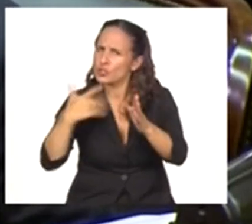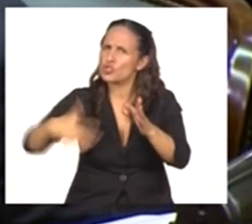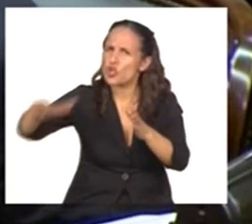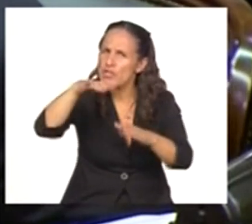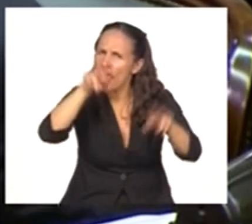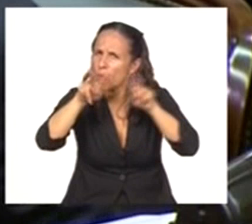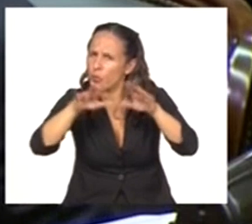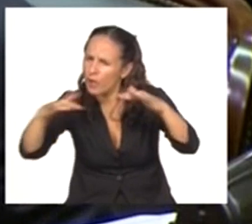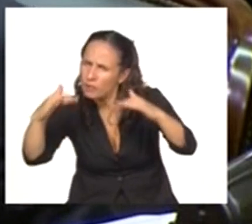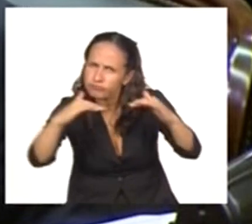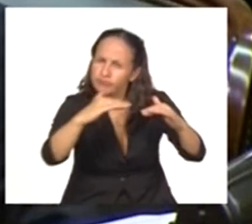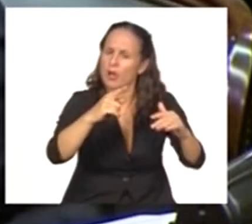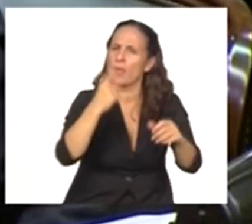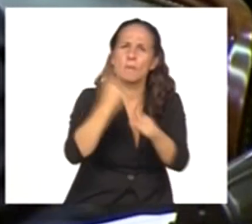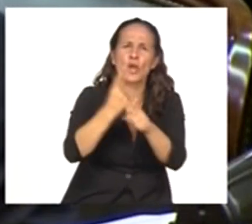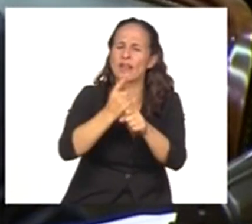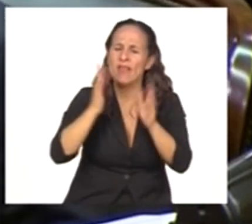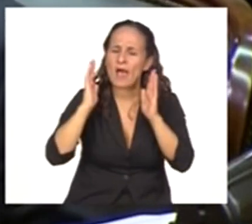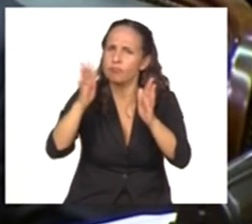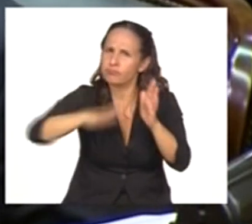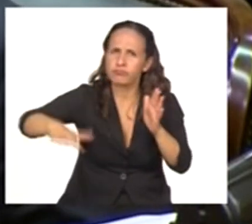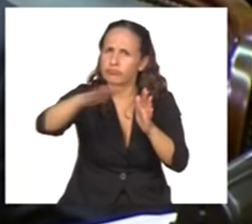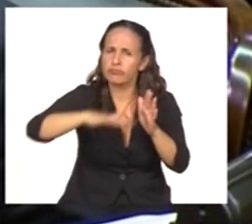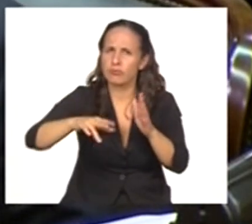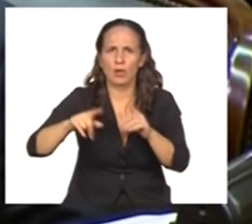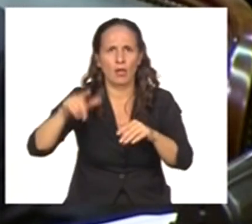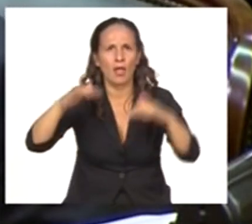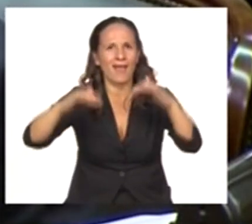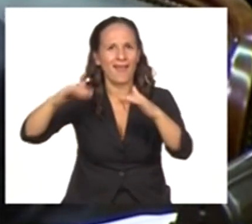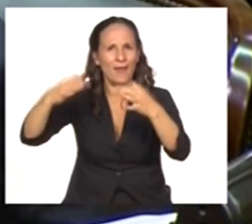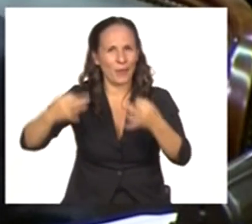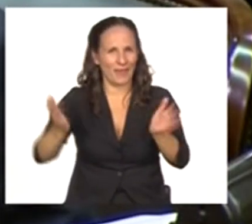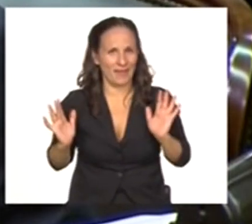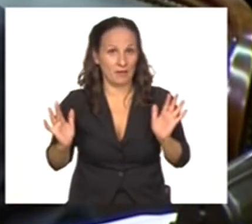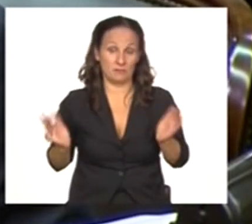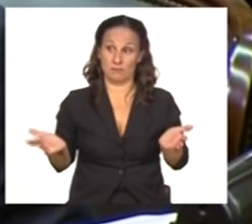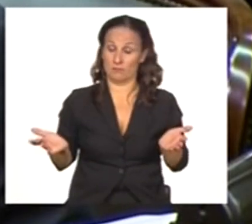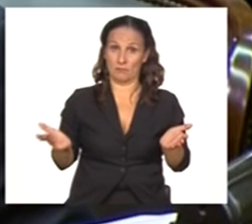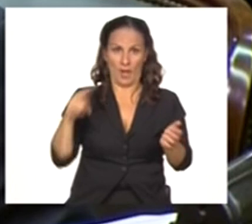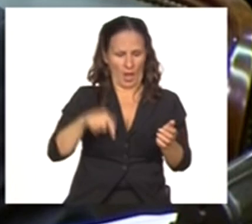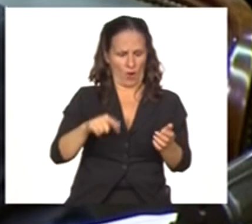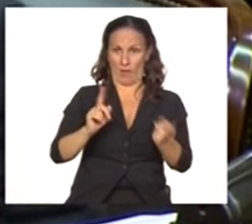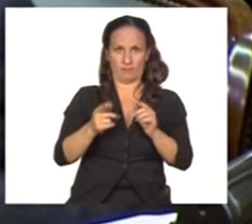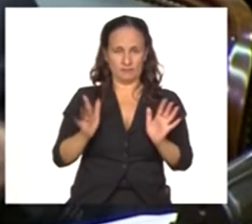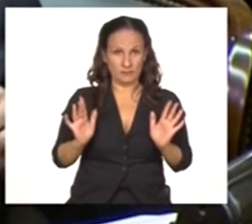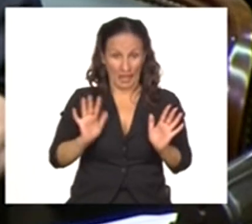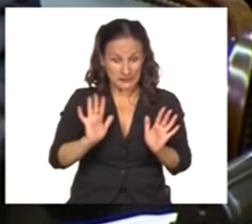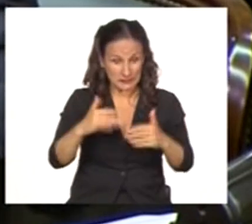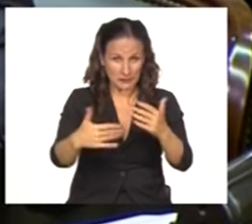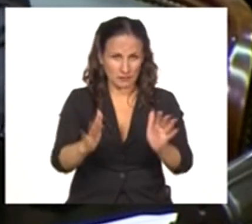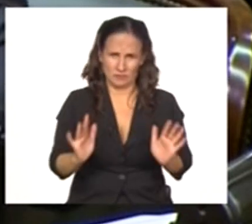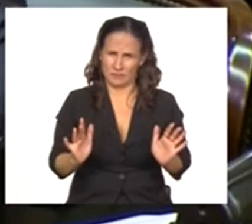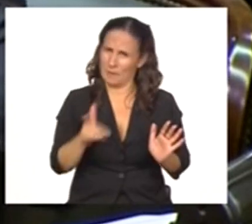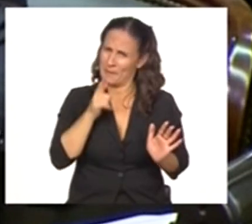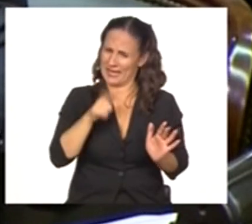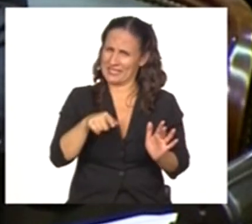Siguiendo la línea de Triaca, si la prioridad es avanzar en este sentido, me parece que estamos nuevamente reordenando